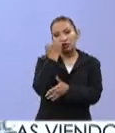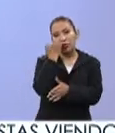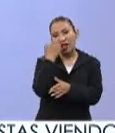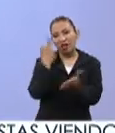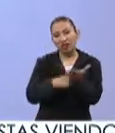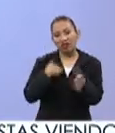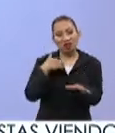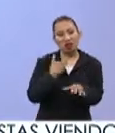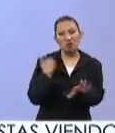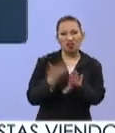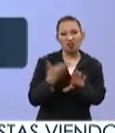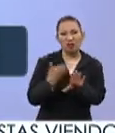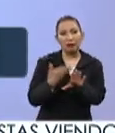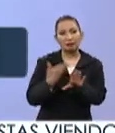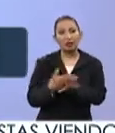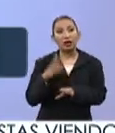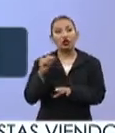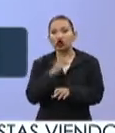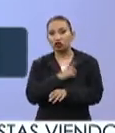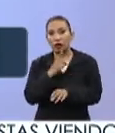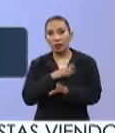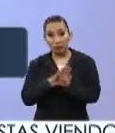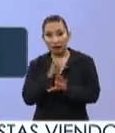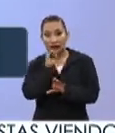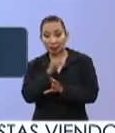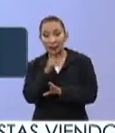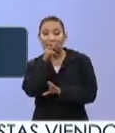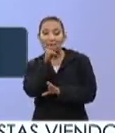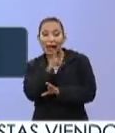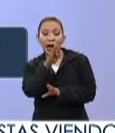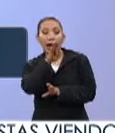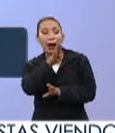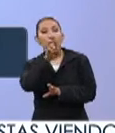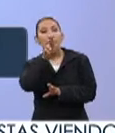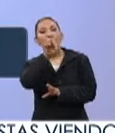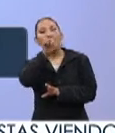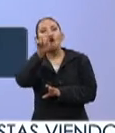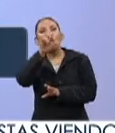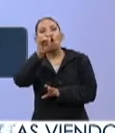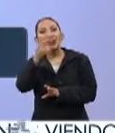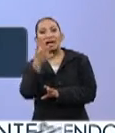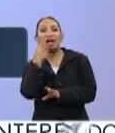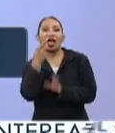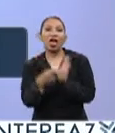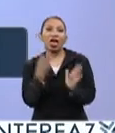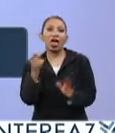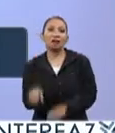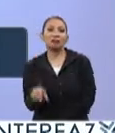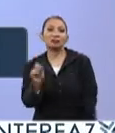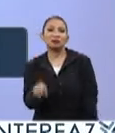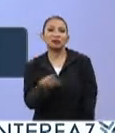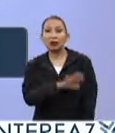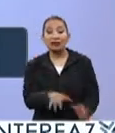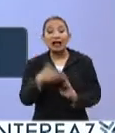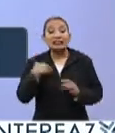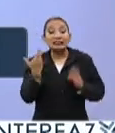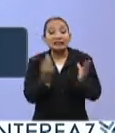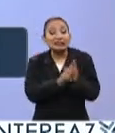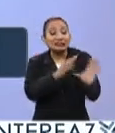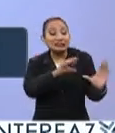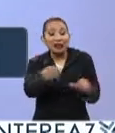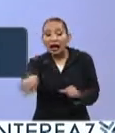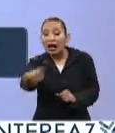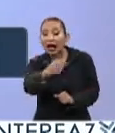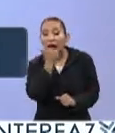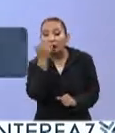las instituciones. Y no solo es eso, porque incluso la palabra bullying ya suena un poco trillado. Más bien es enseñar a los